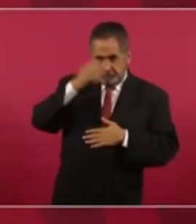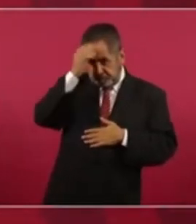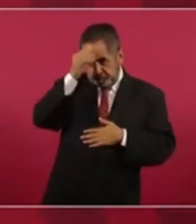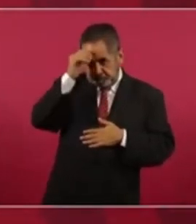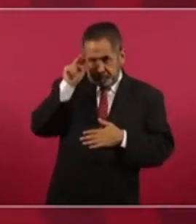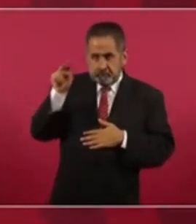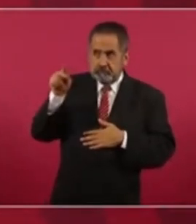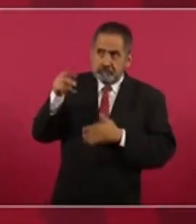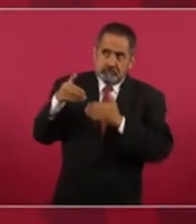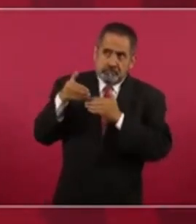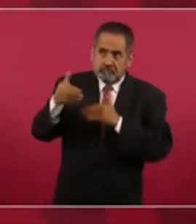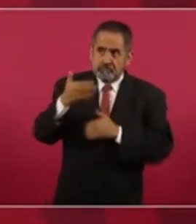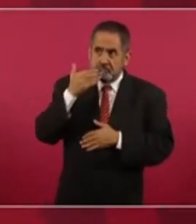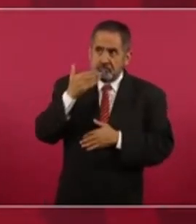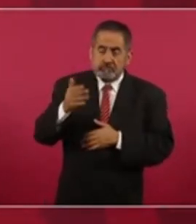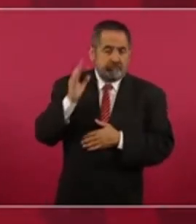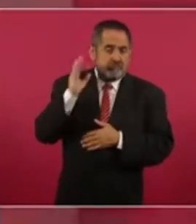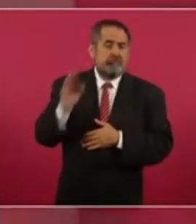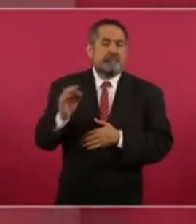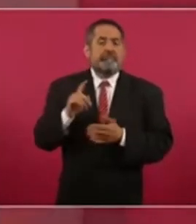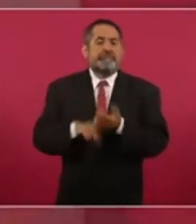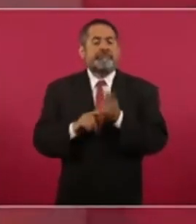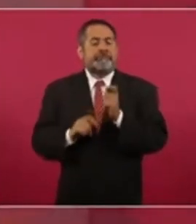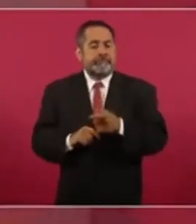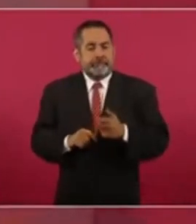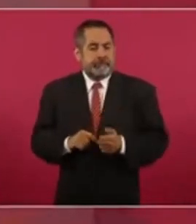más importante conseguido